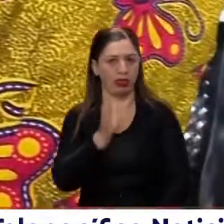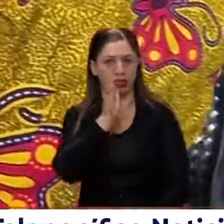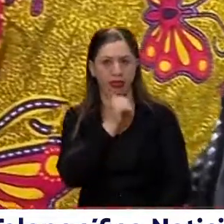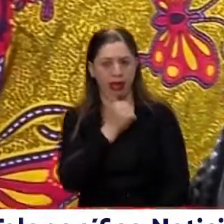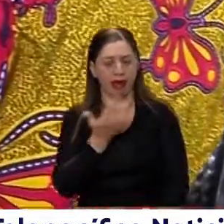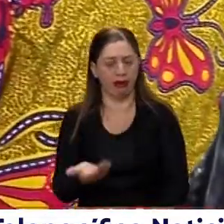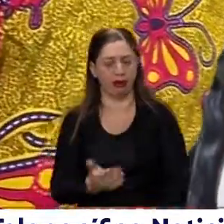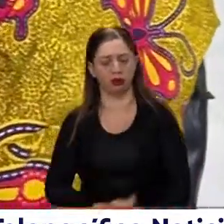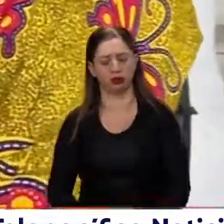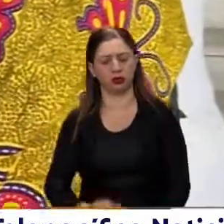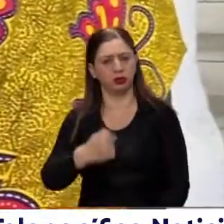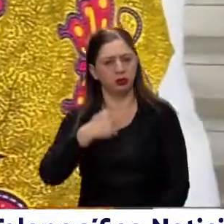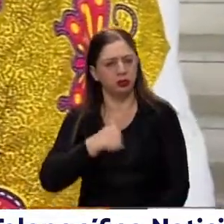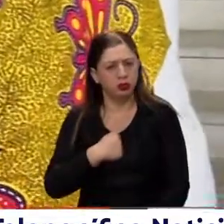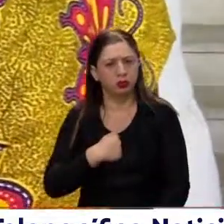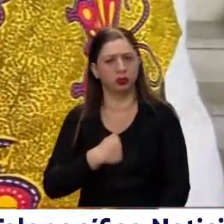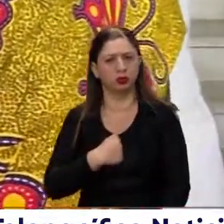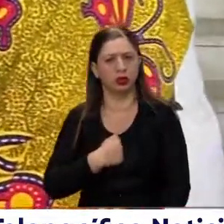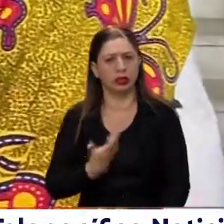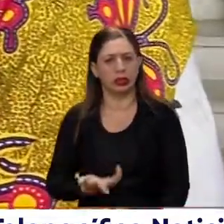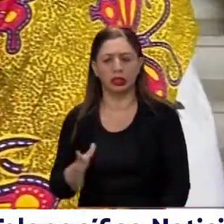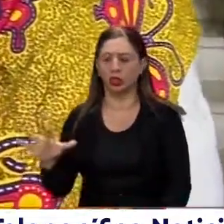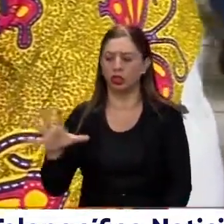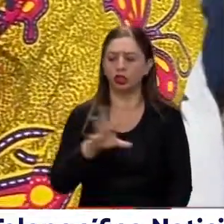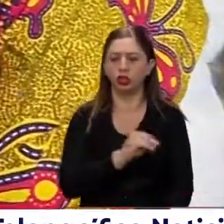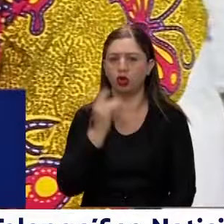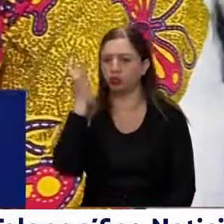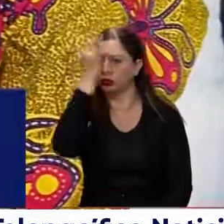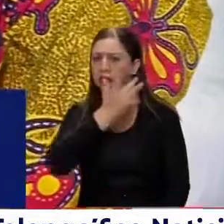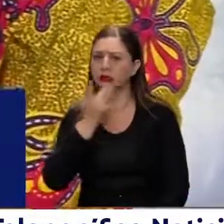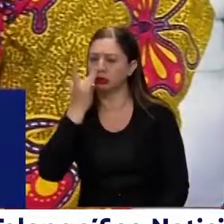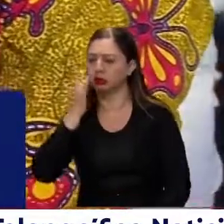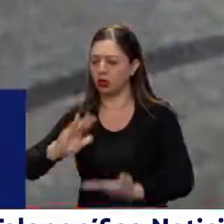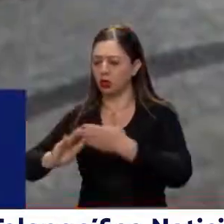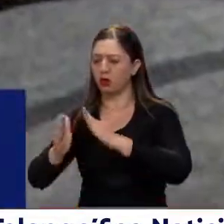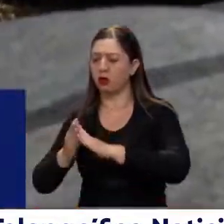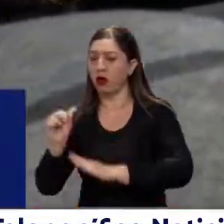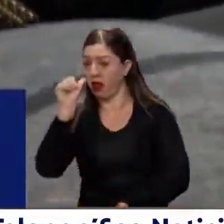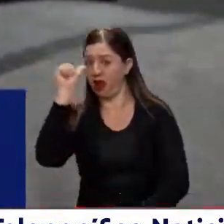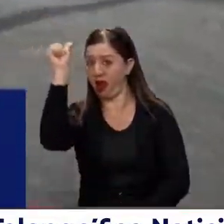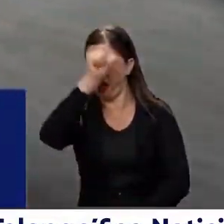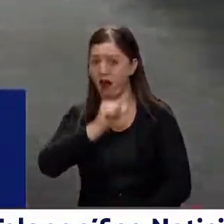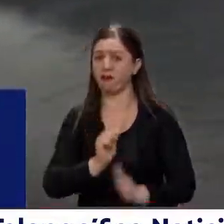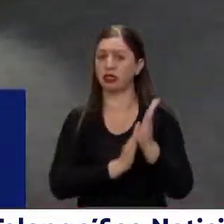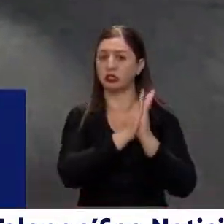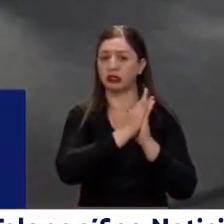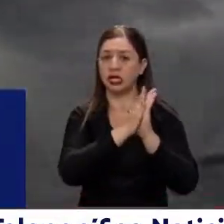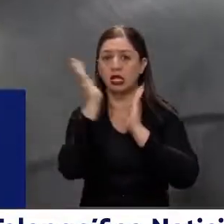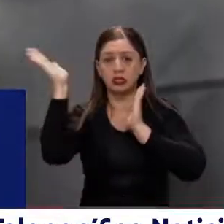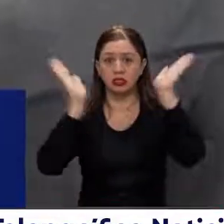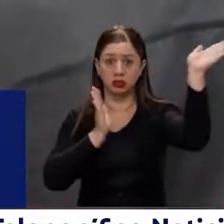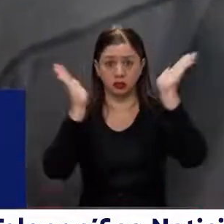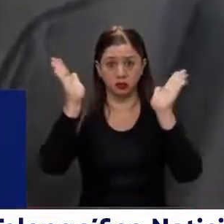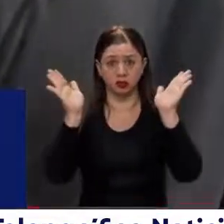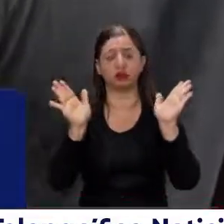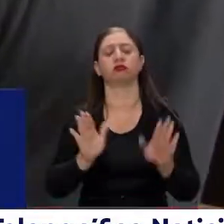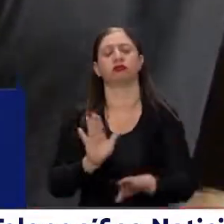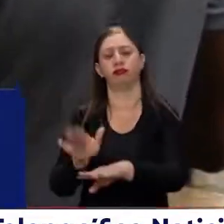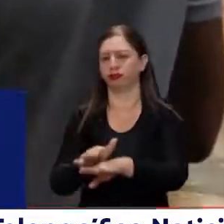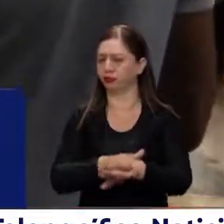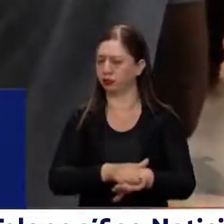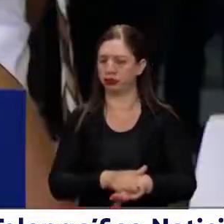para mí en especial y para todo el pueblo negro, afrocolombiano, raizales y palenquero, es muy importante